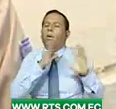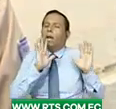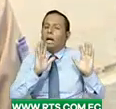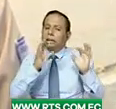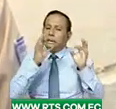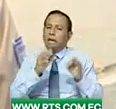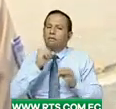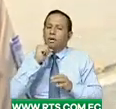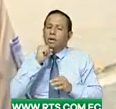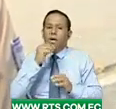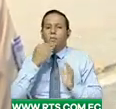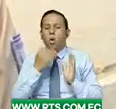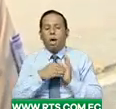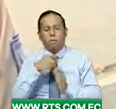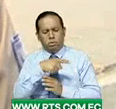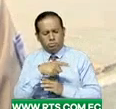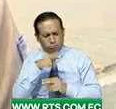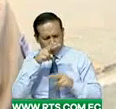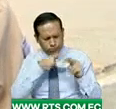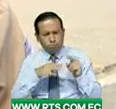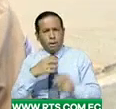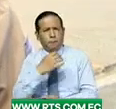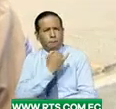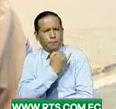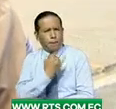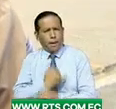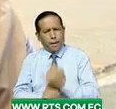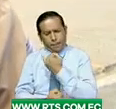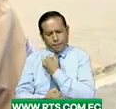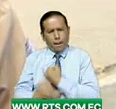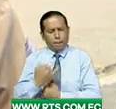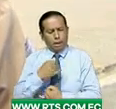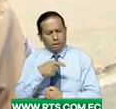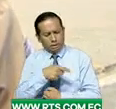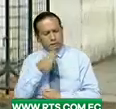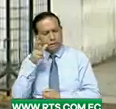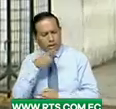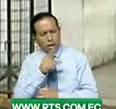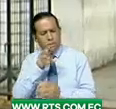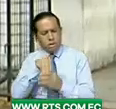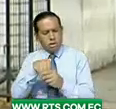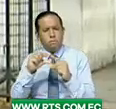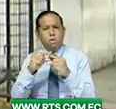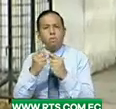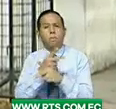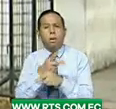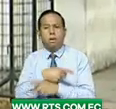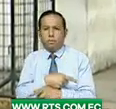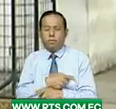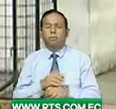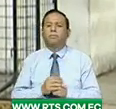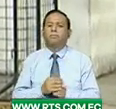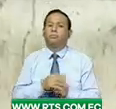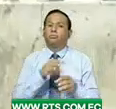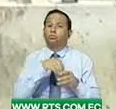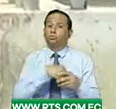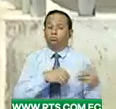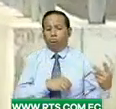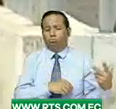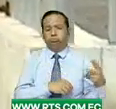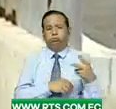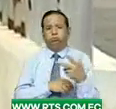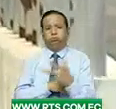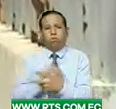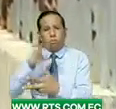extraoficial. En los tatuajes se puede visualizar algún tipo de nexo con algún grupo delictivo organizado. El cuerpo fue trasladado hasta el edificio de